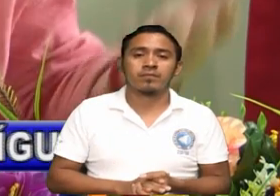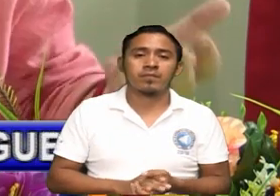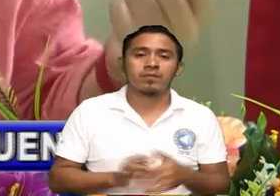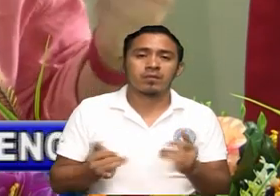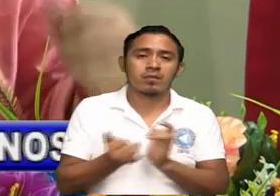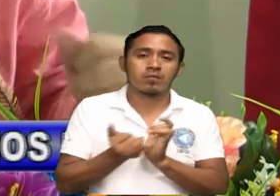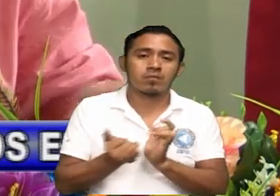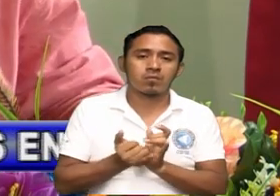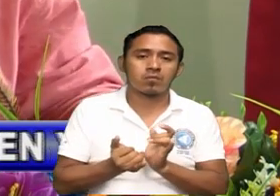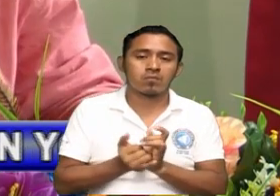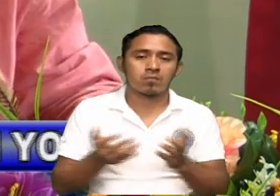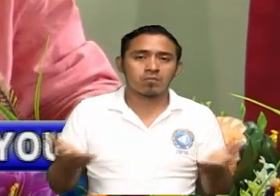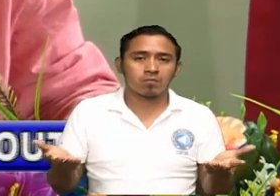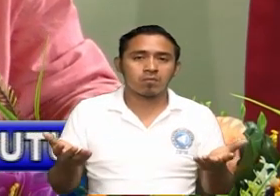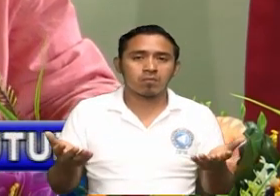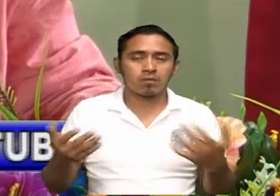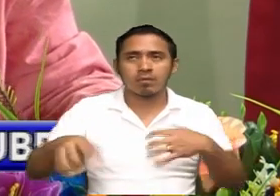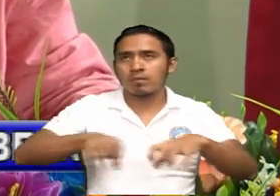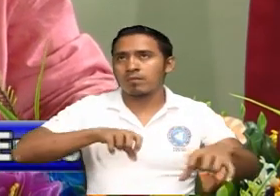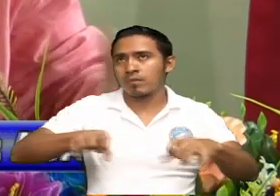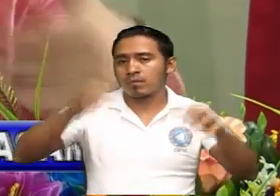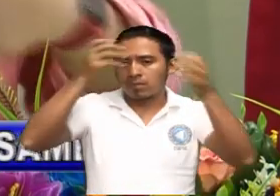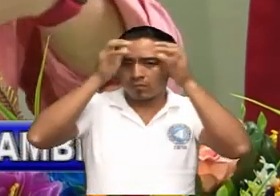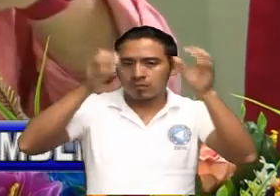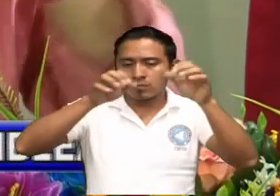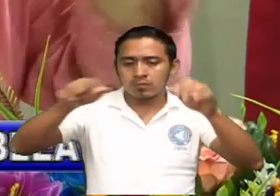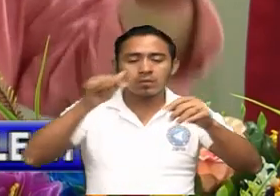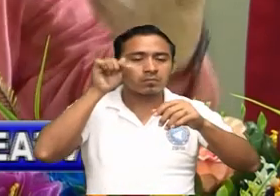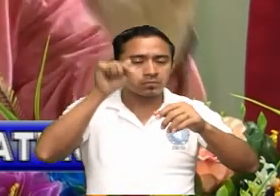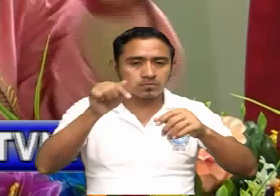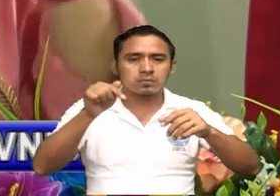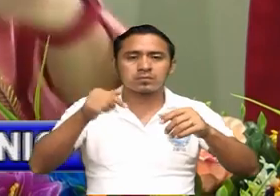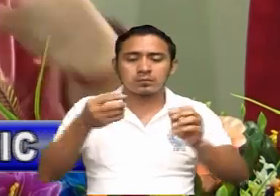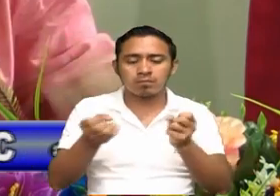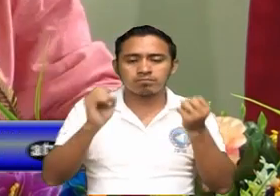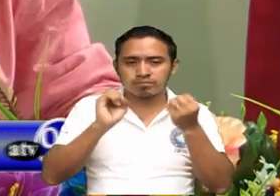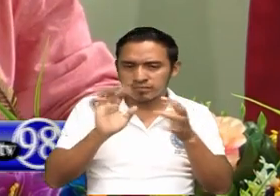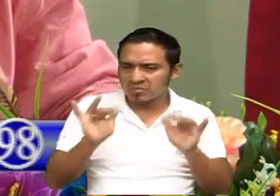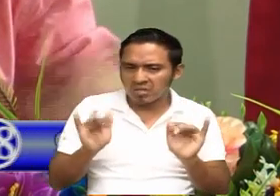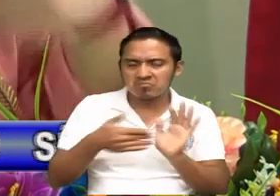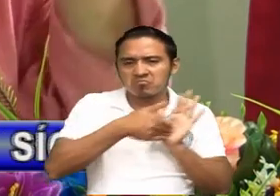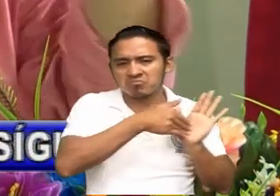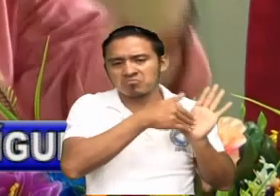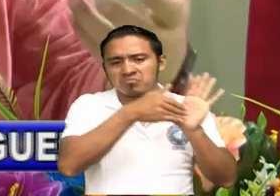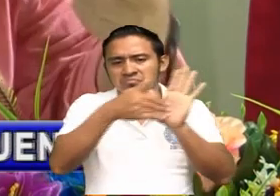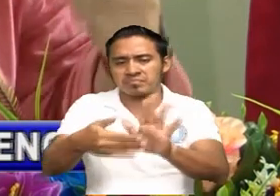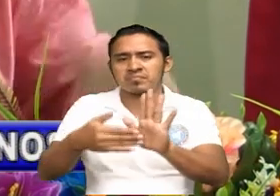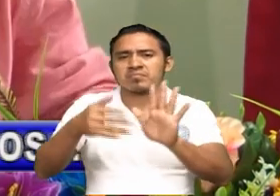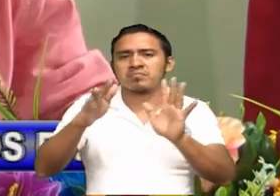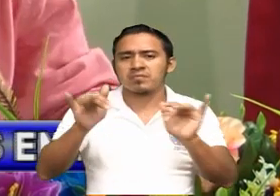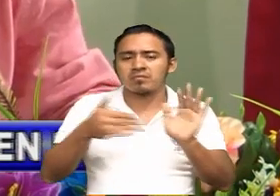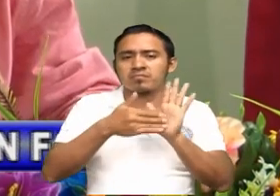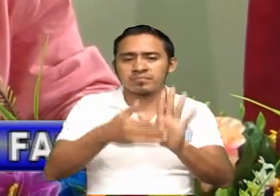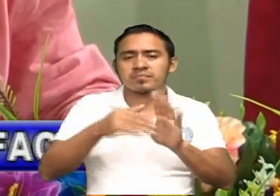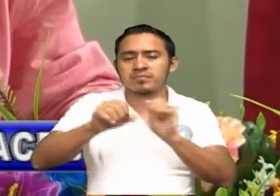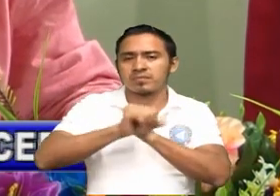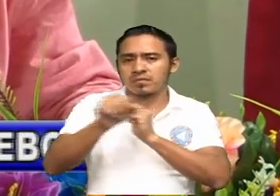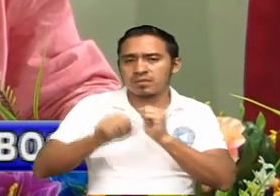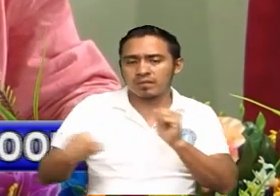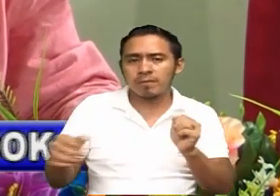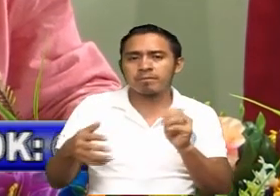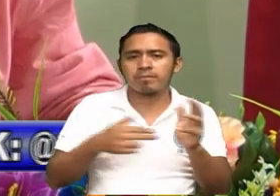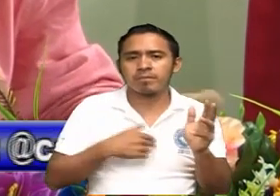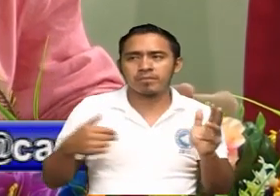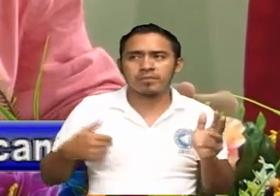digamos, actividades culturales en las cuales lanzamos ya, desde ya estamos en campaña para